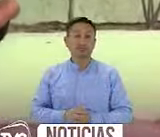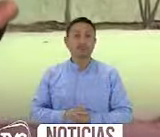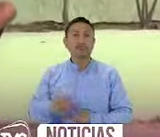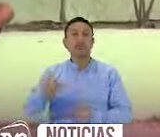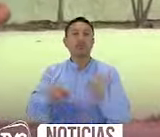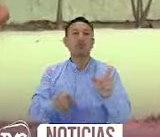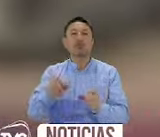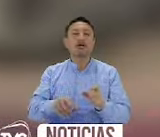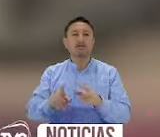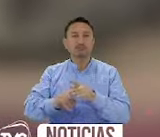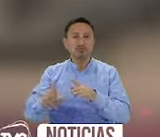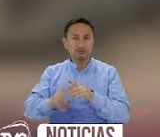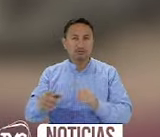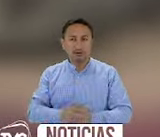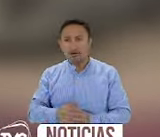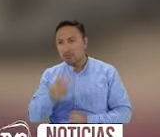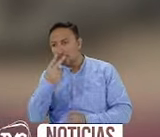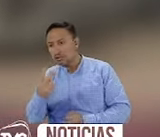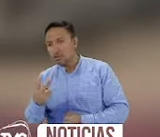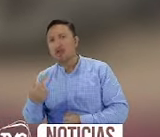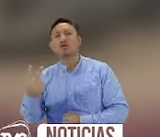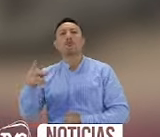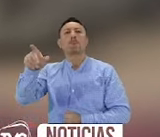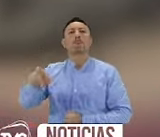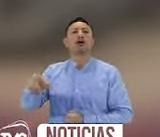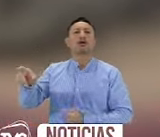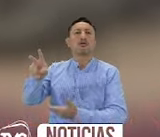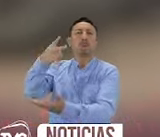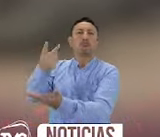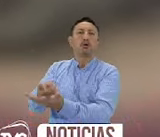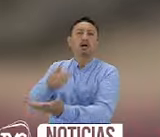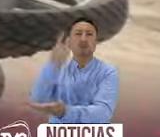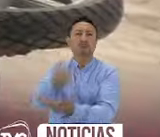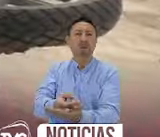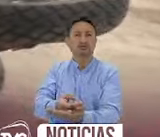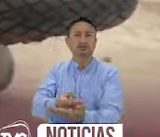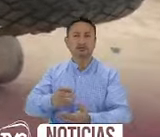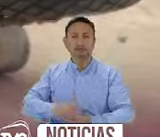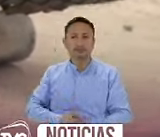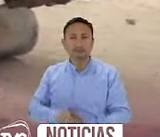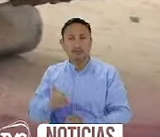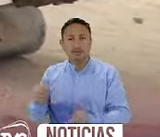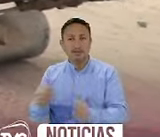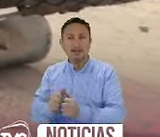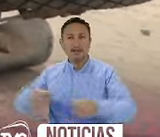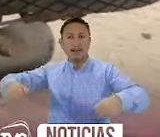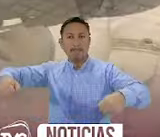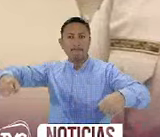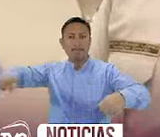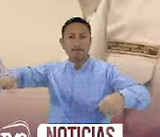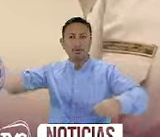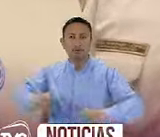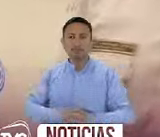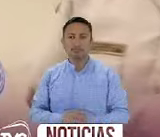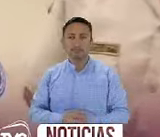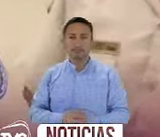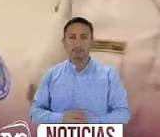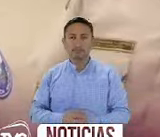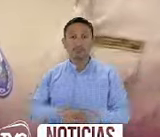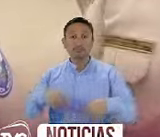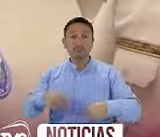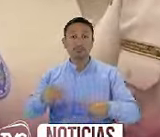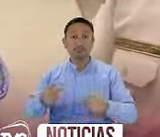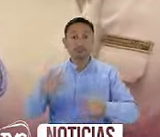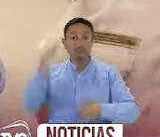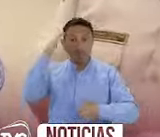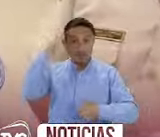y observaron a dos personas que estaban tiradas en la calzada, junto a una motocicleta. Las unidades inmediatamente se desplegaron, llegaron al